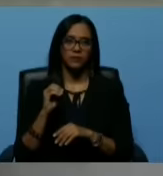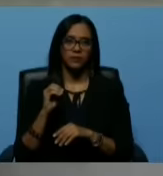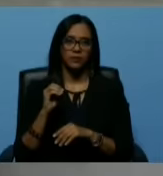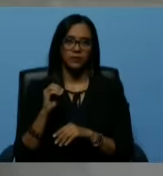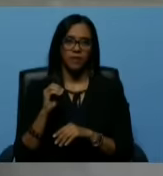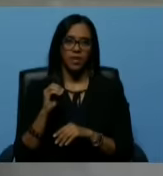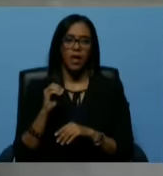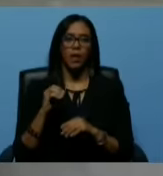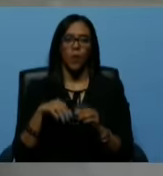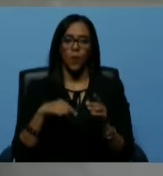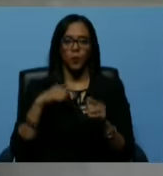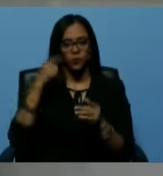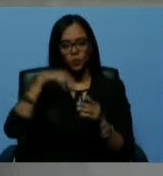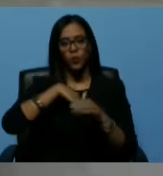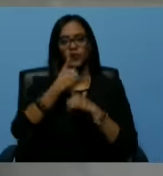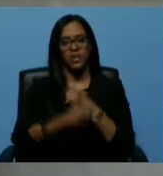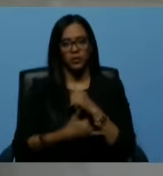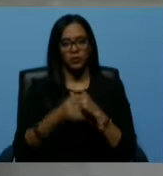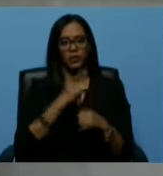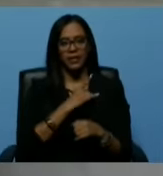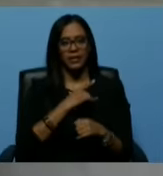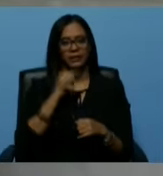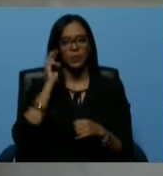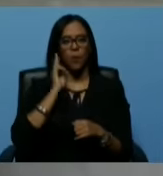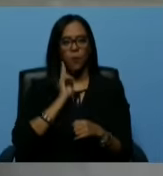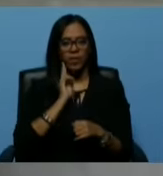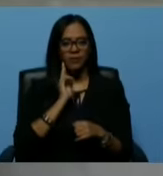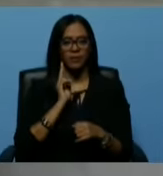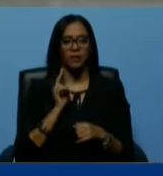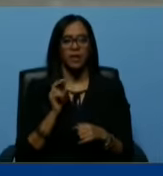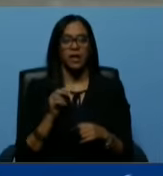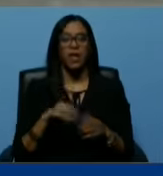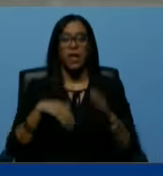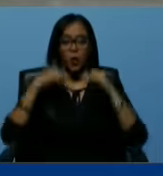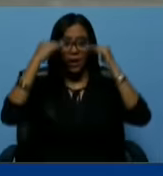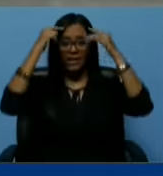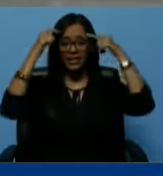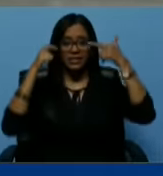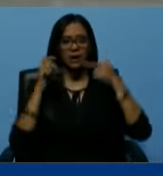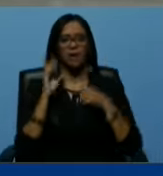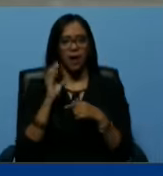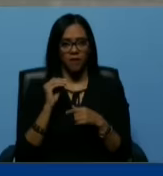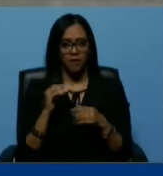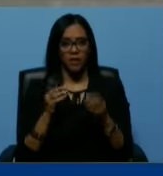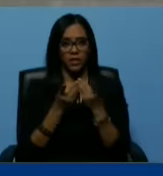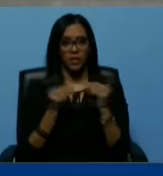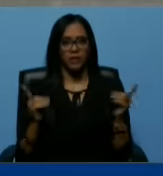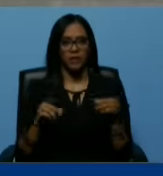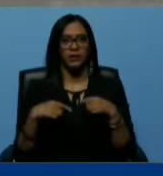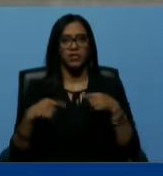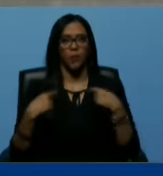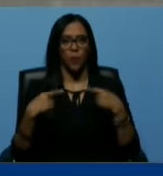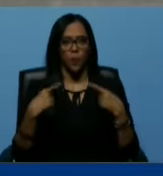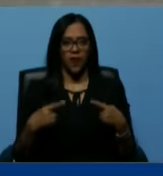Bolívar. Aquí ya el comandante Chávez hablaba de la democracia popular,